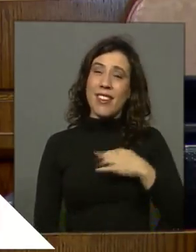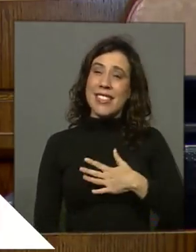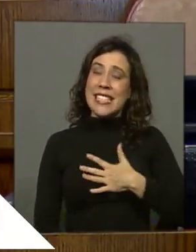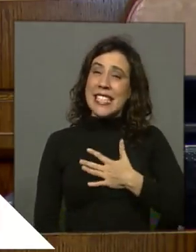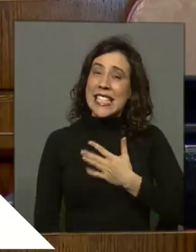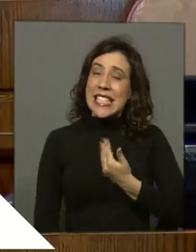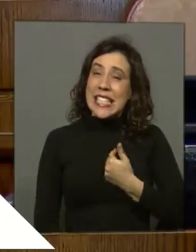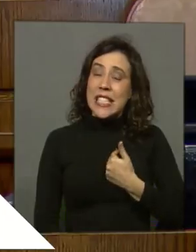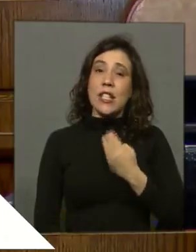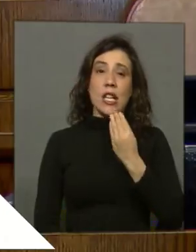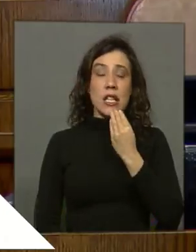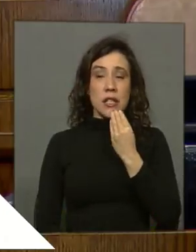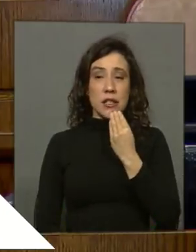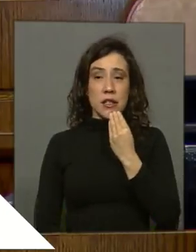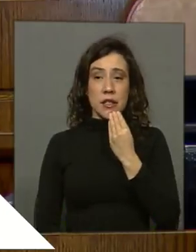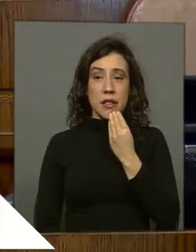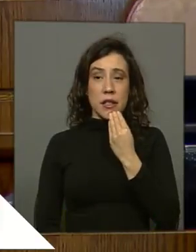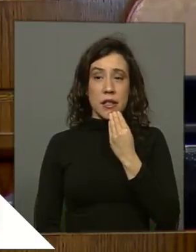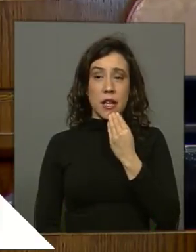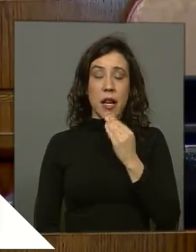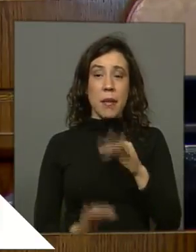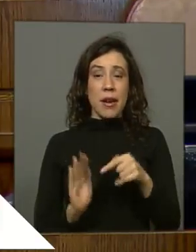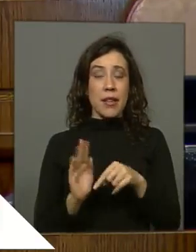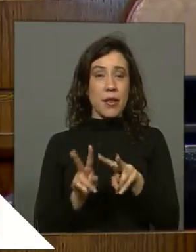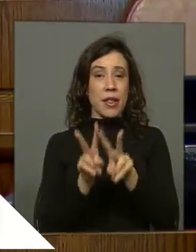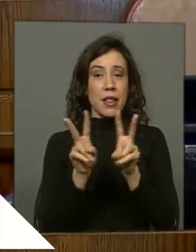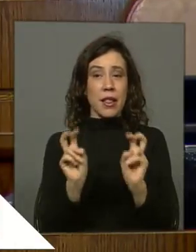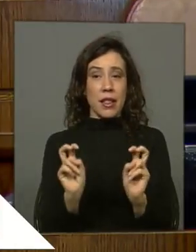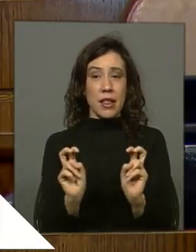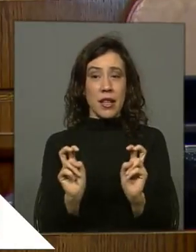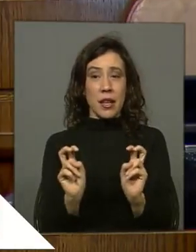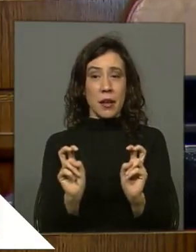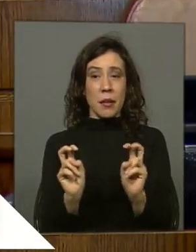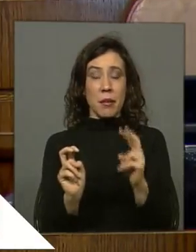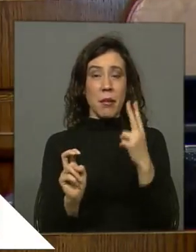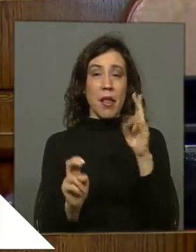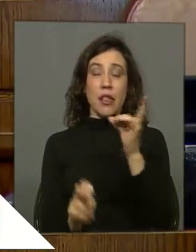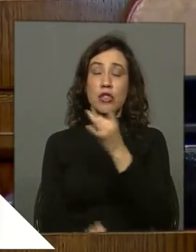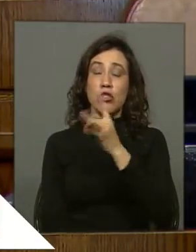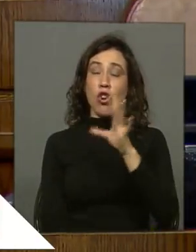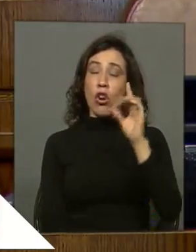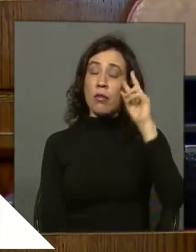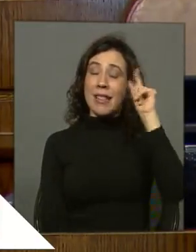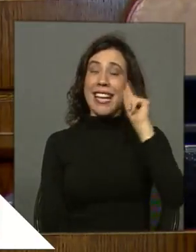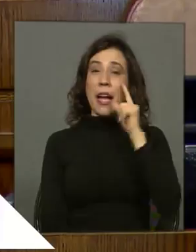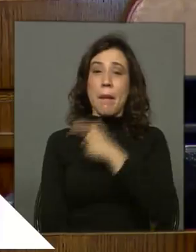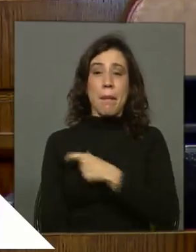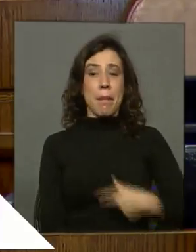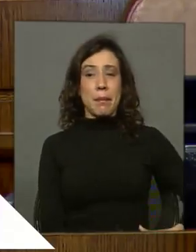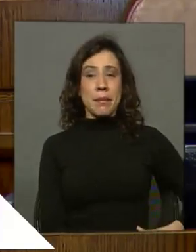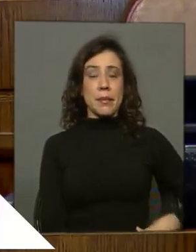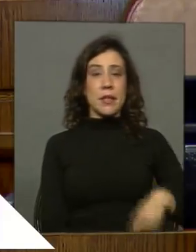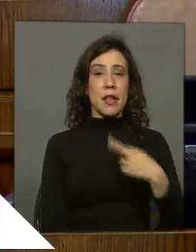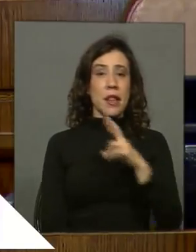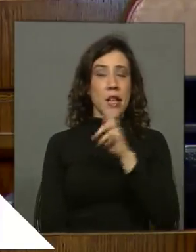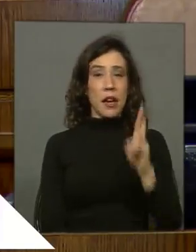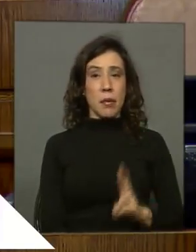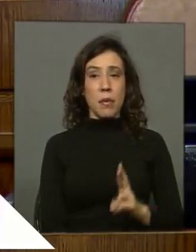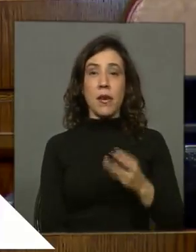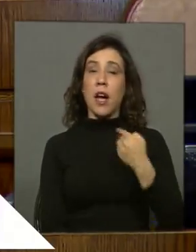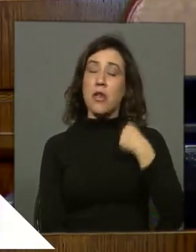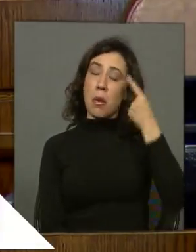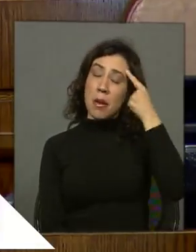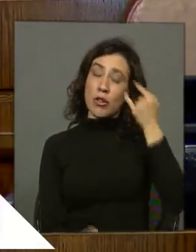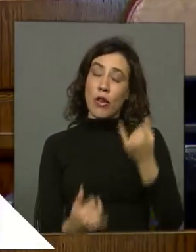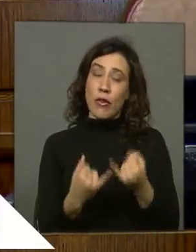presidente que además de ser esta una materia de iniciativa exclusiva del presidente de la república creo que finalmente